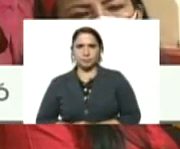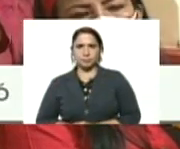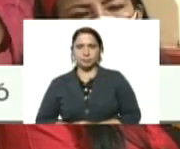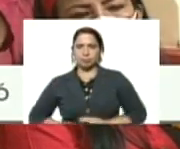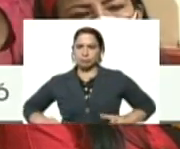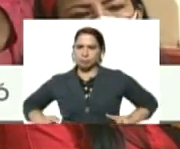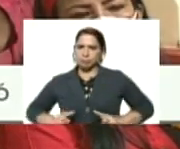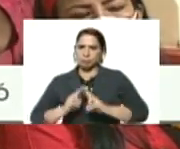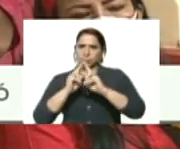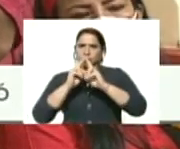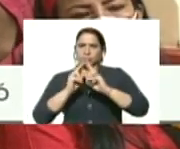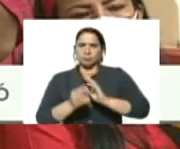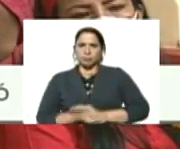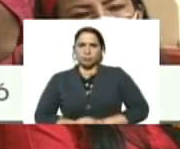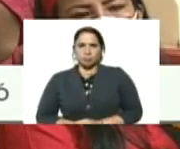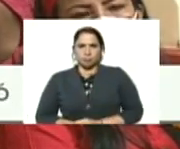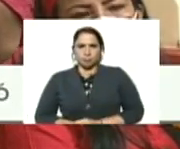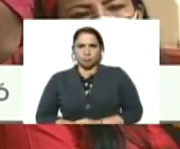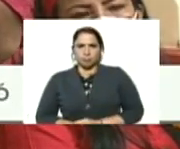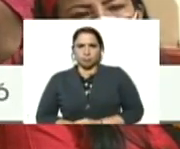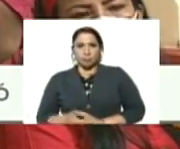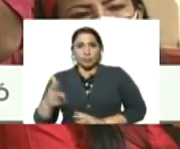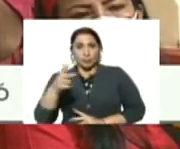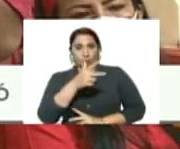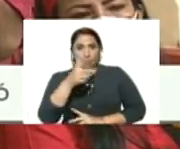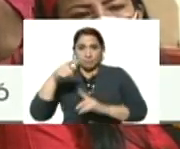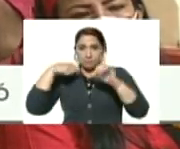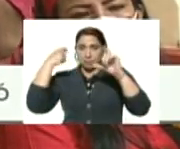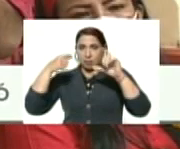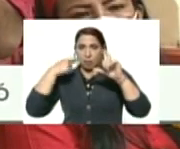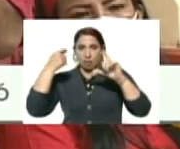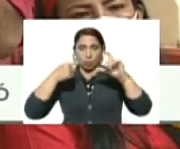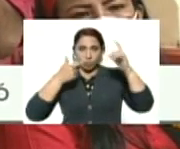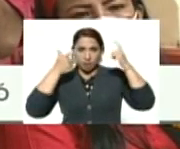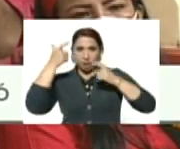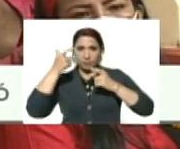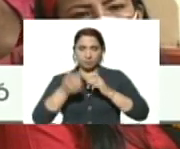encuentra en los videos del Comandante Chávez